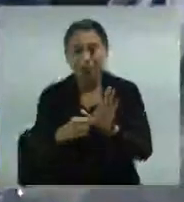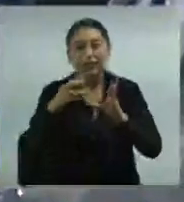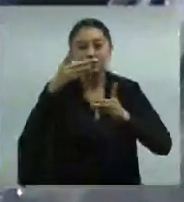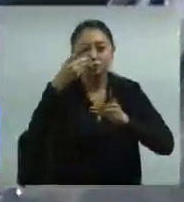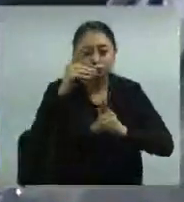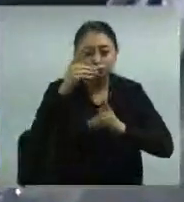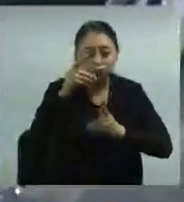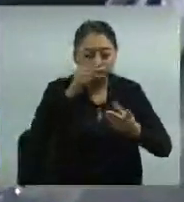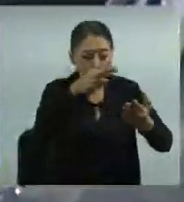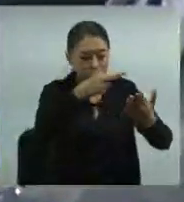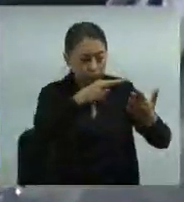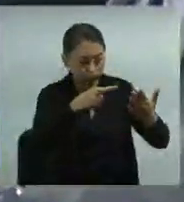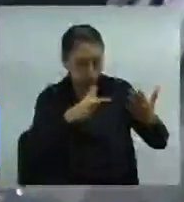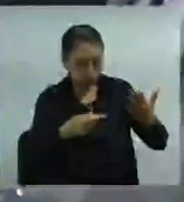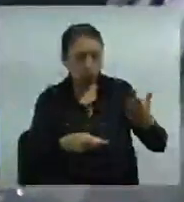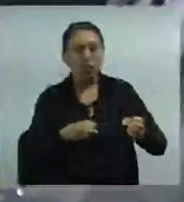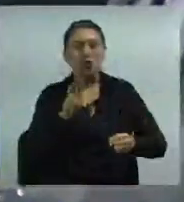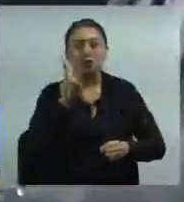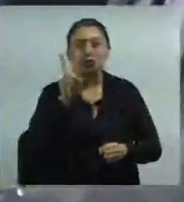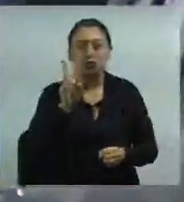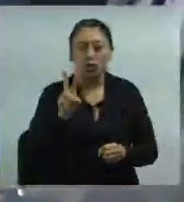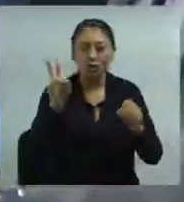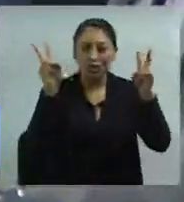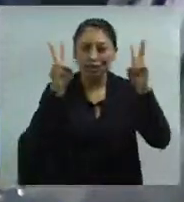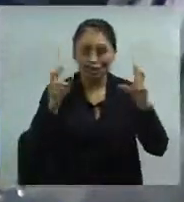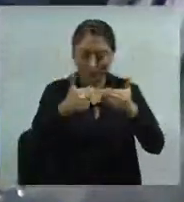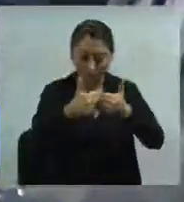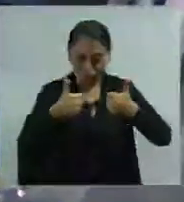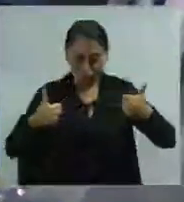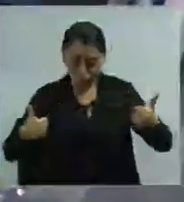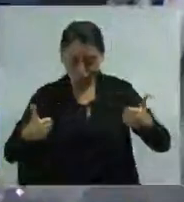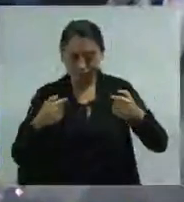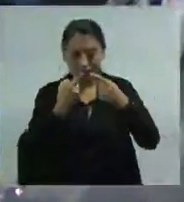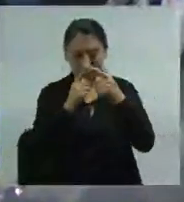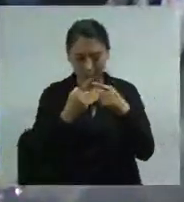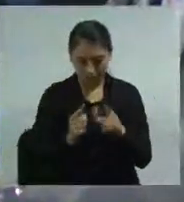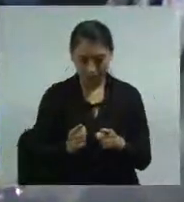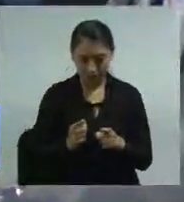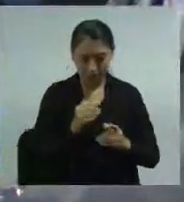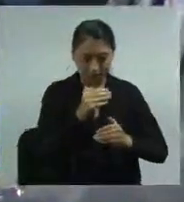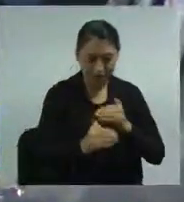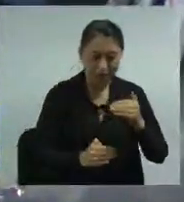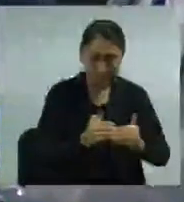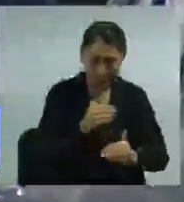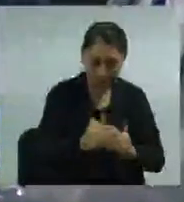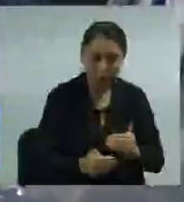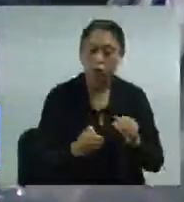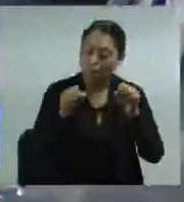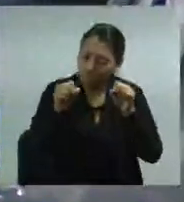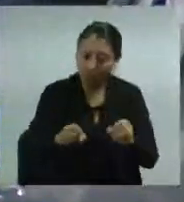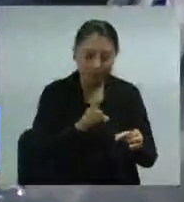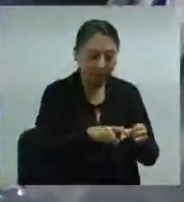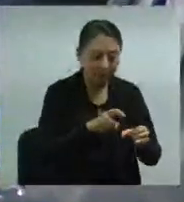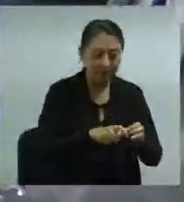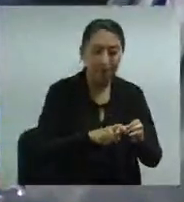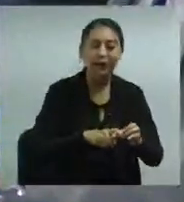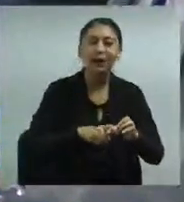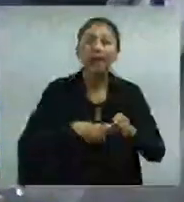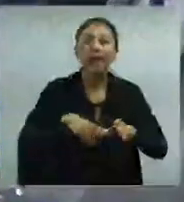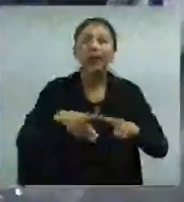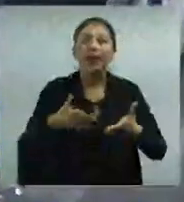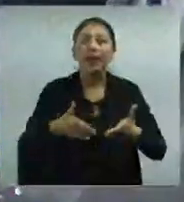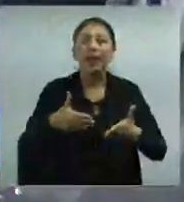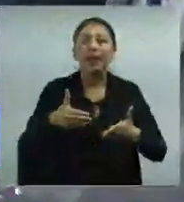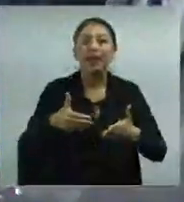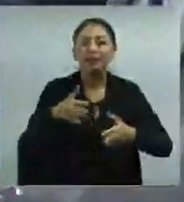gradación estipulan dos casos totalmente distintos. En todo el proceso pueden participar abogados litigantes que vienen de